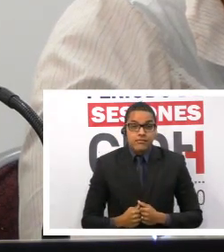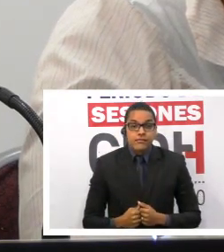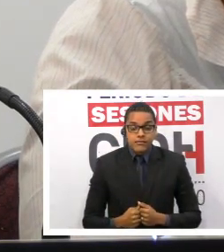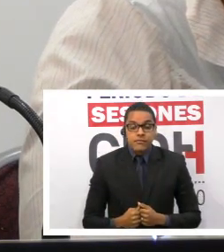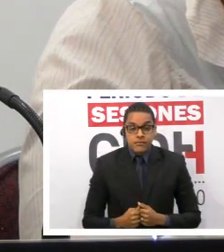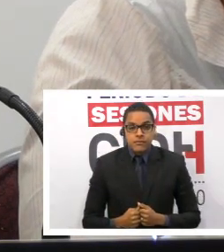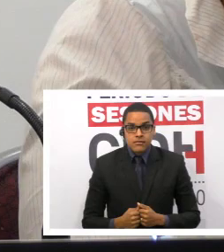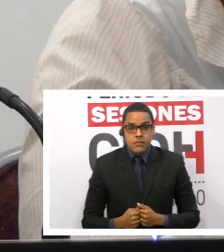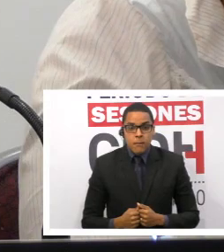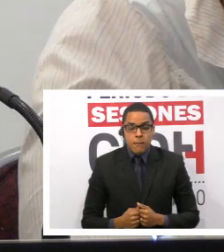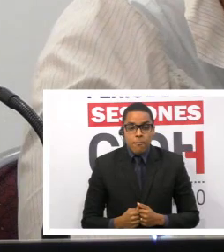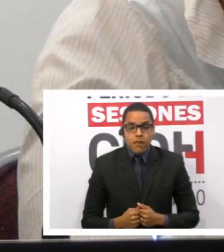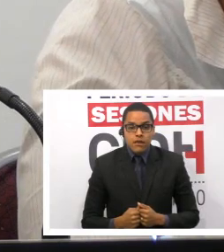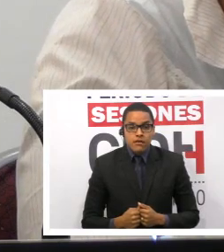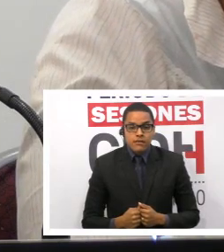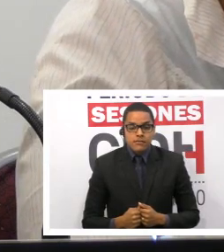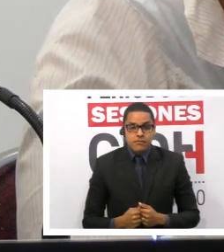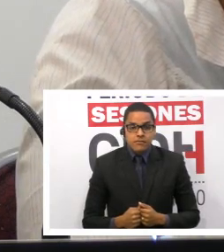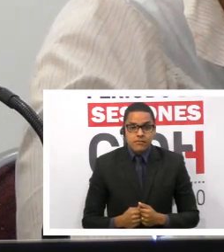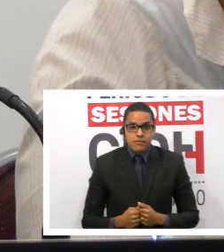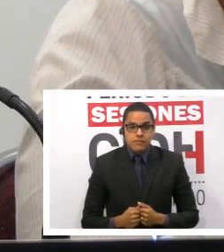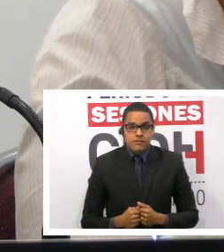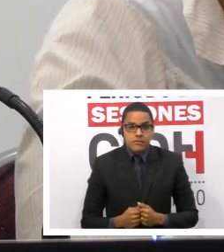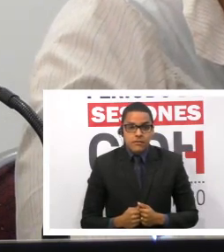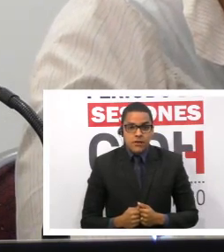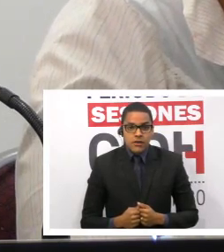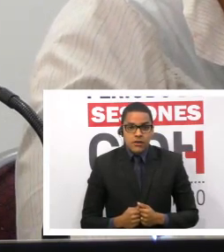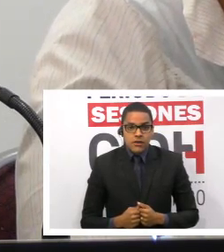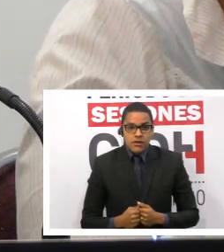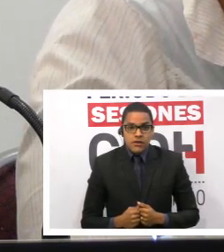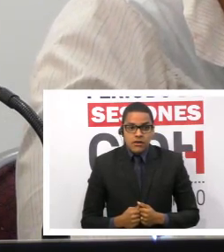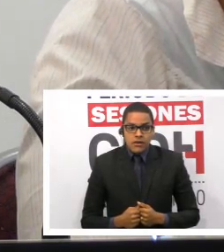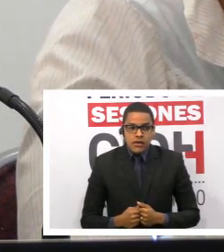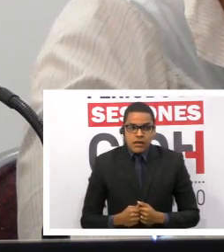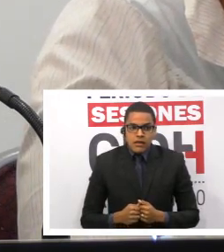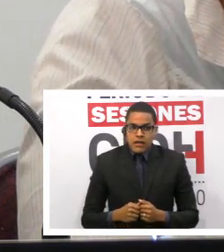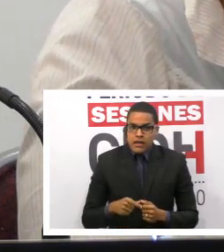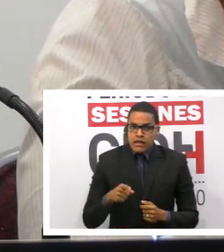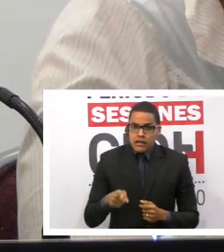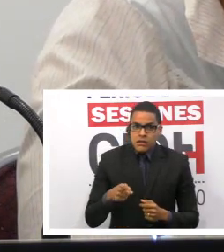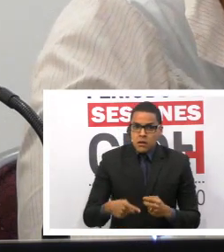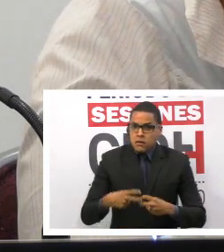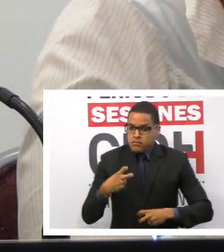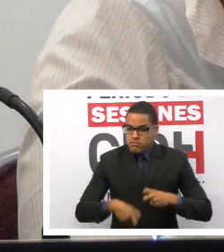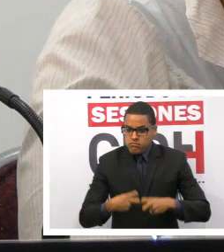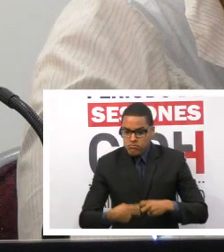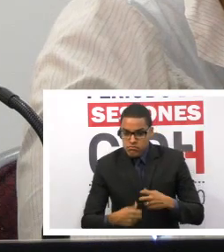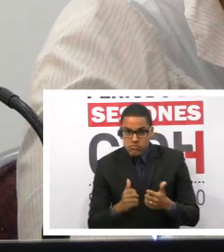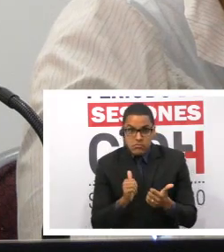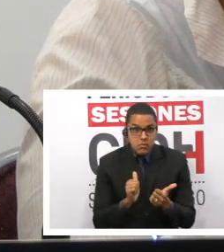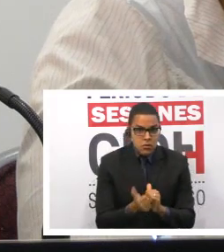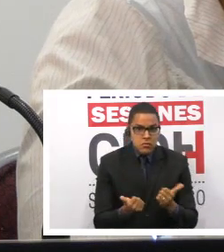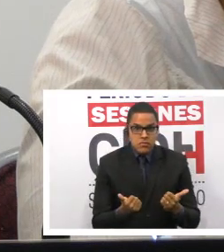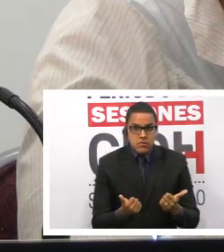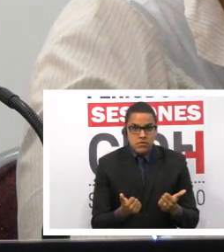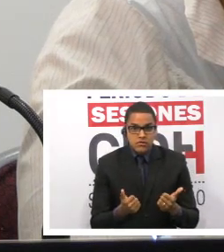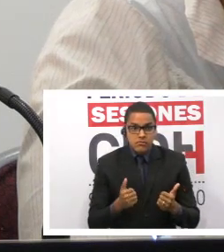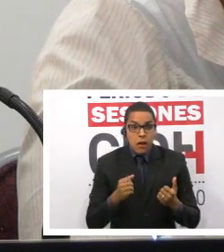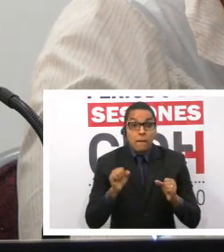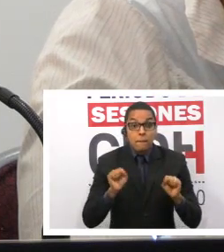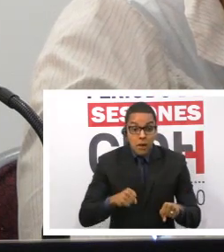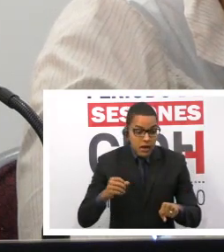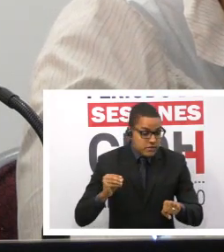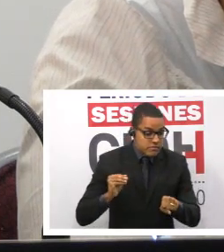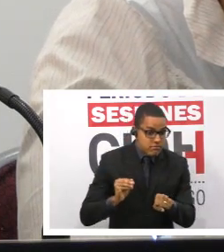alienta procesos especulativos con la tierra lesiona la capacidad estatal de prestación de servicios y de inversión pública y afecta directamente